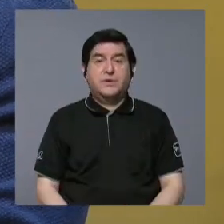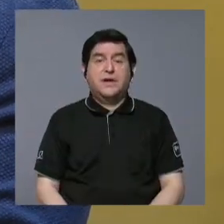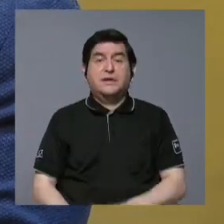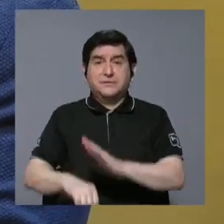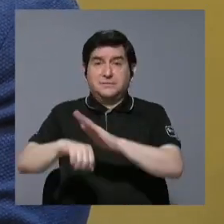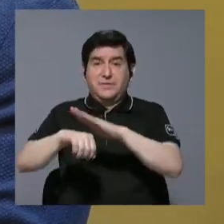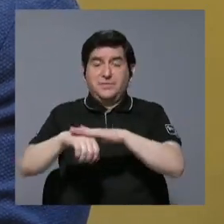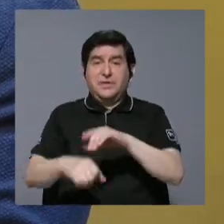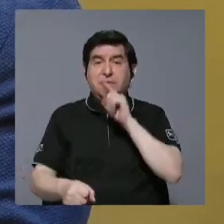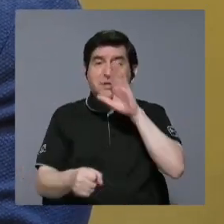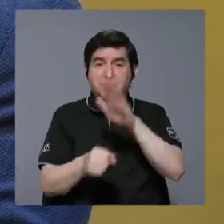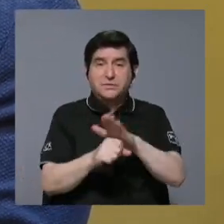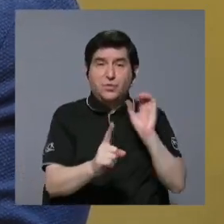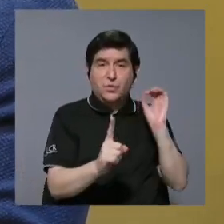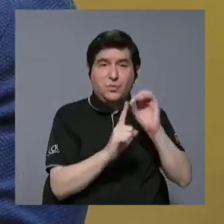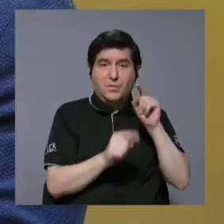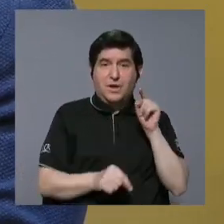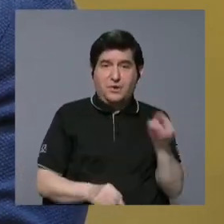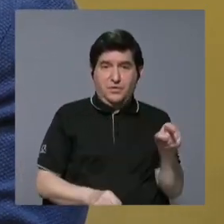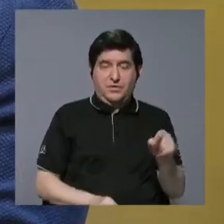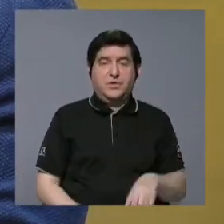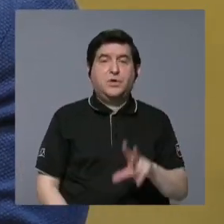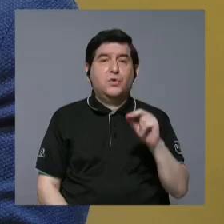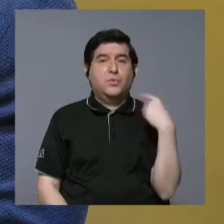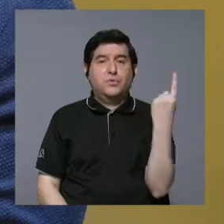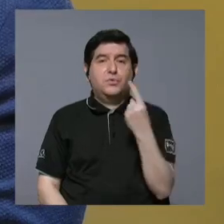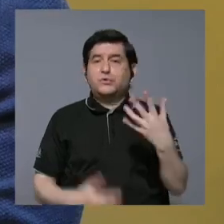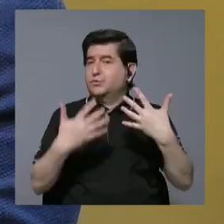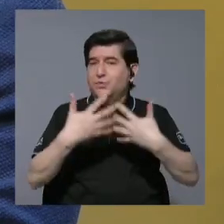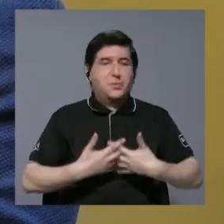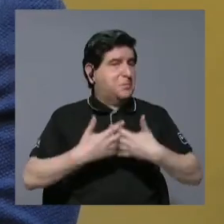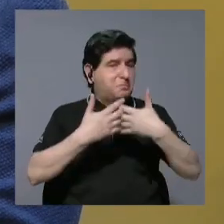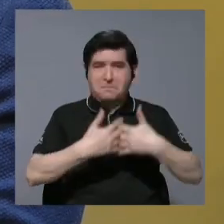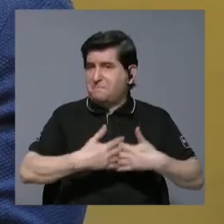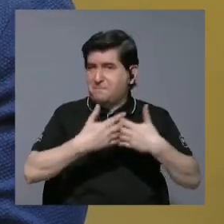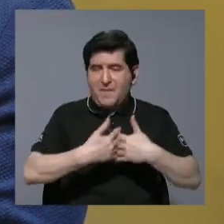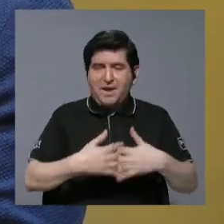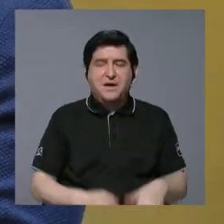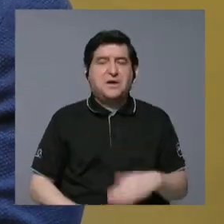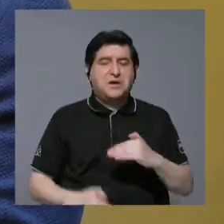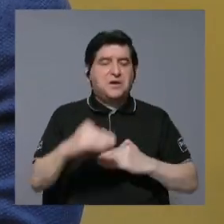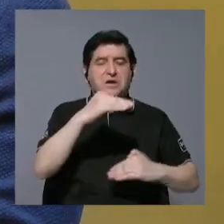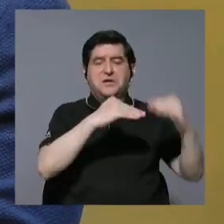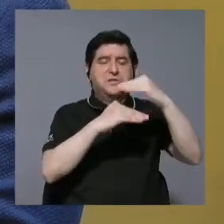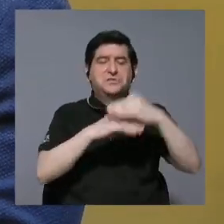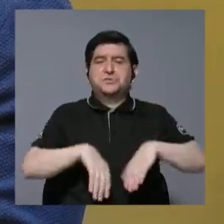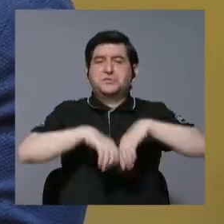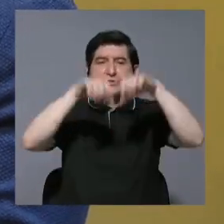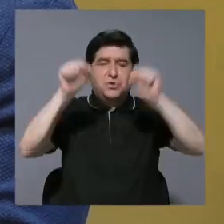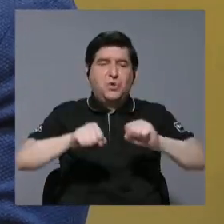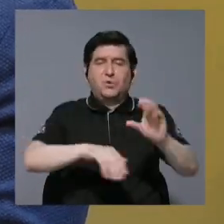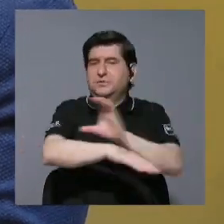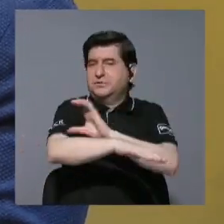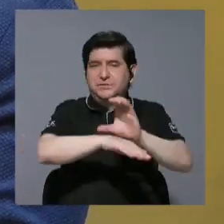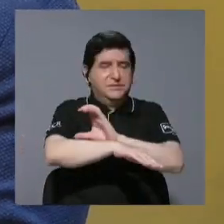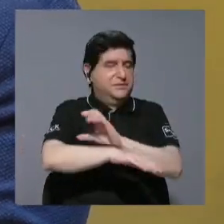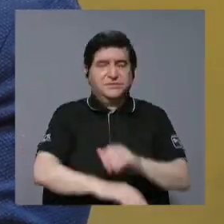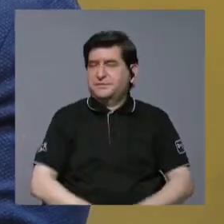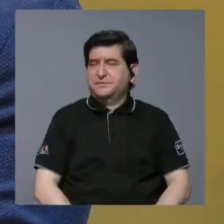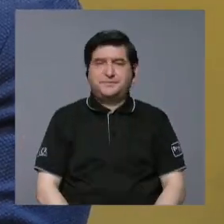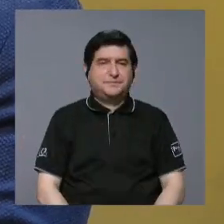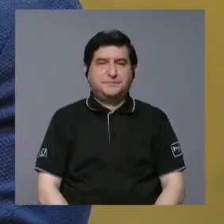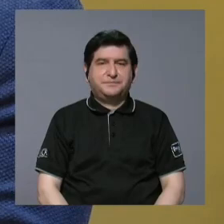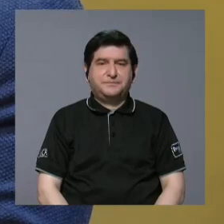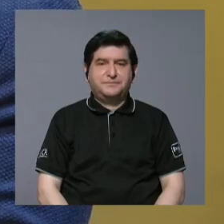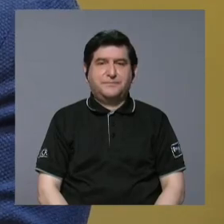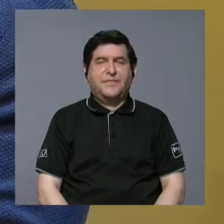consiguen los objetivos, no solamente las máquinas y los edificios o los sistemas informáticos hoy en día.